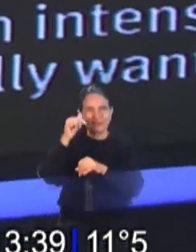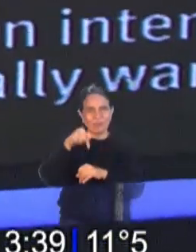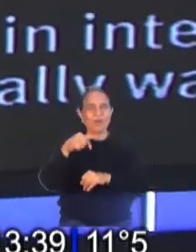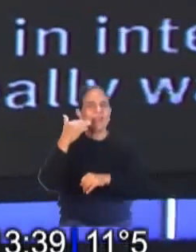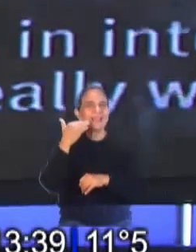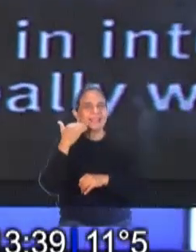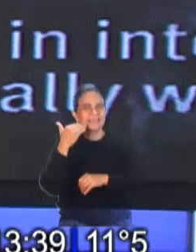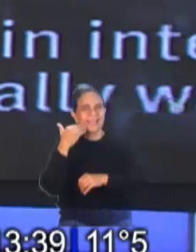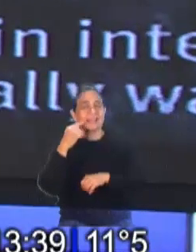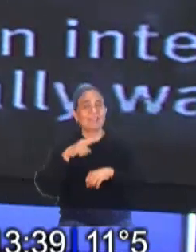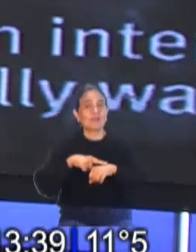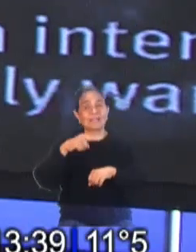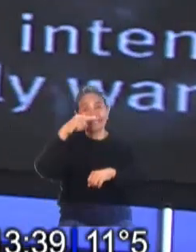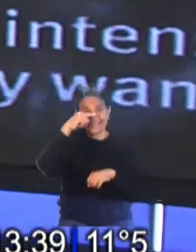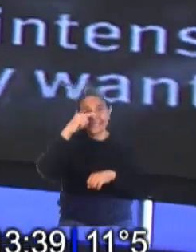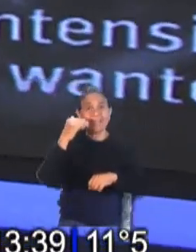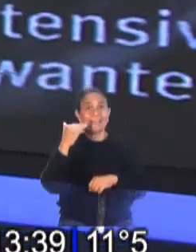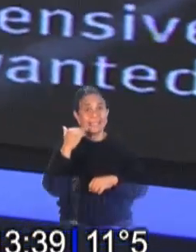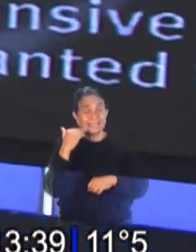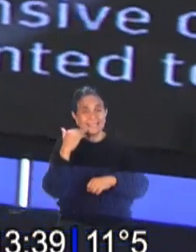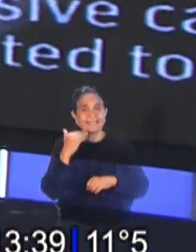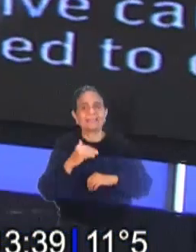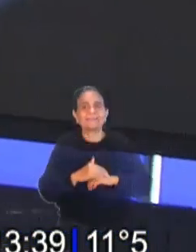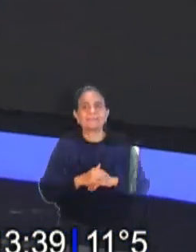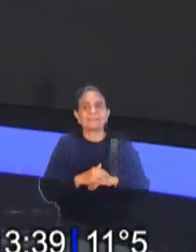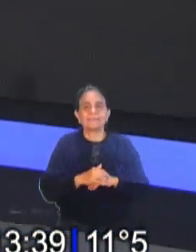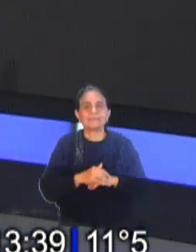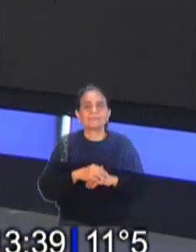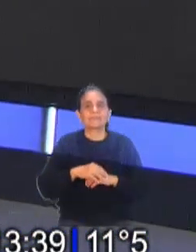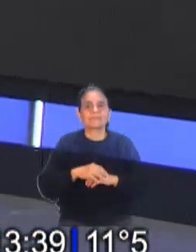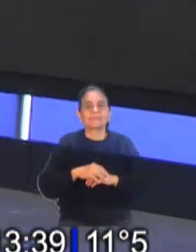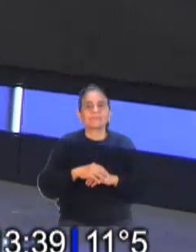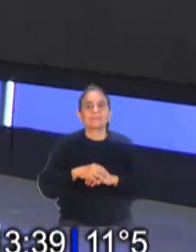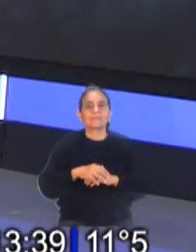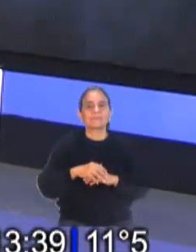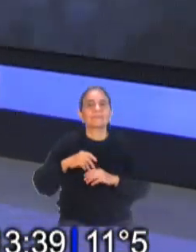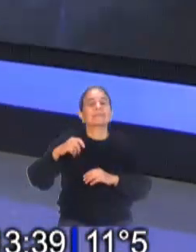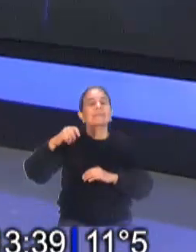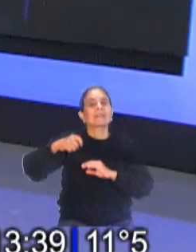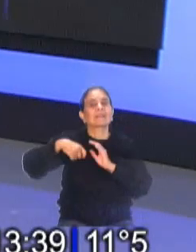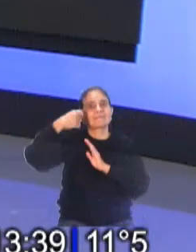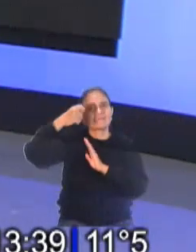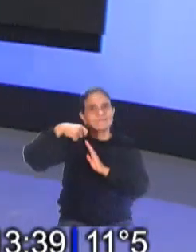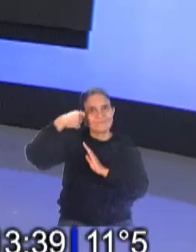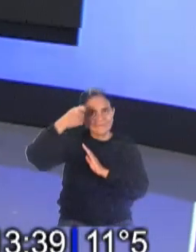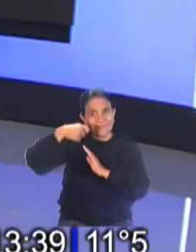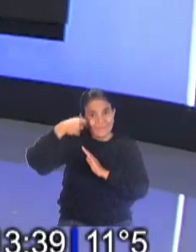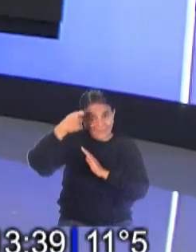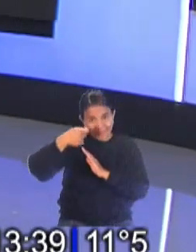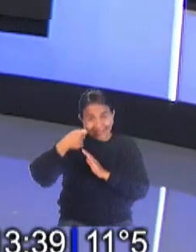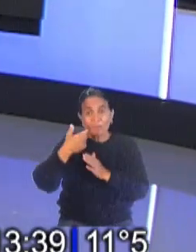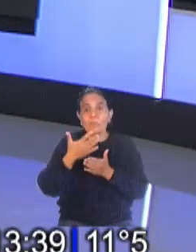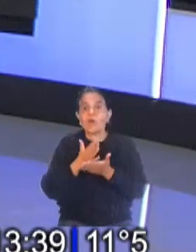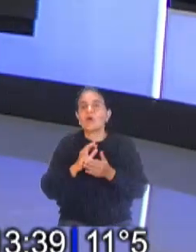tarde, porque a las 19 horas se va a proyectar el film documental experimental Excaview de Elefantes en